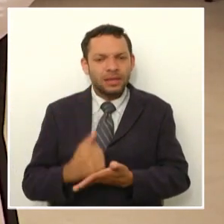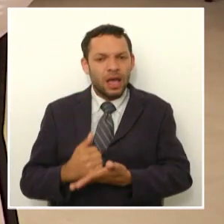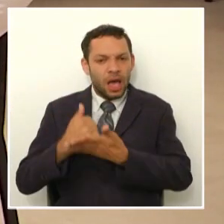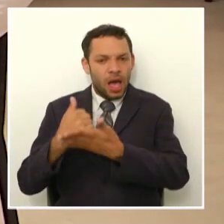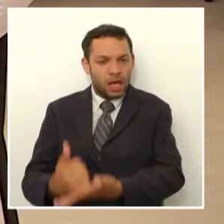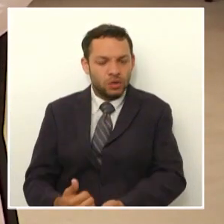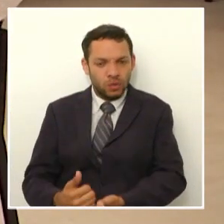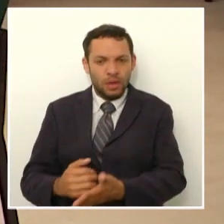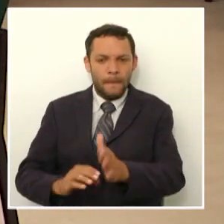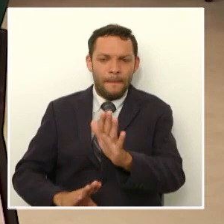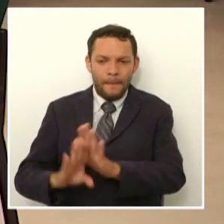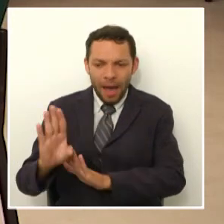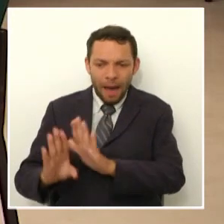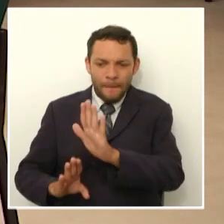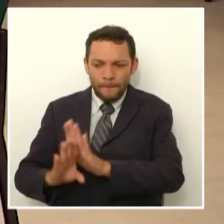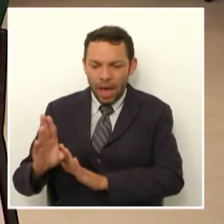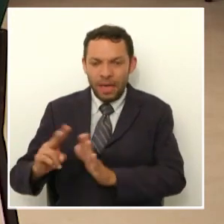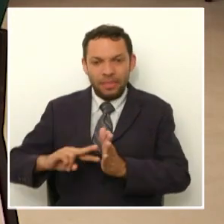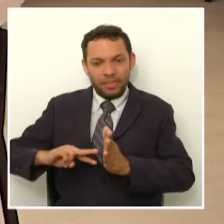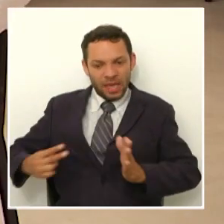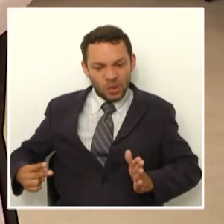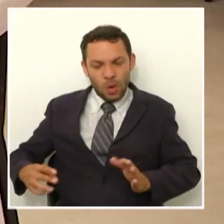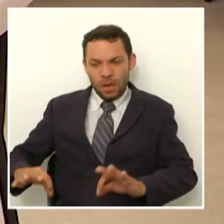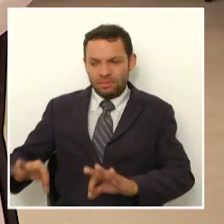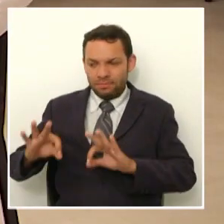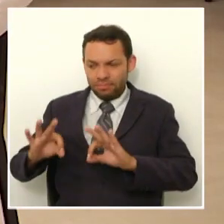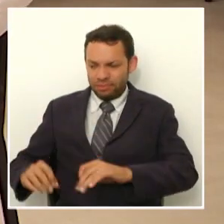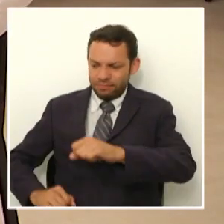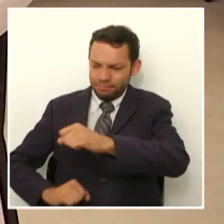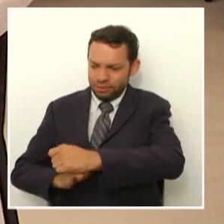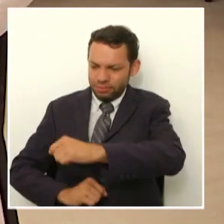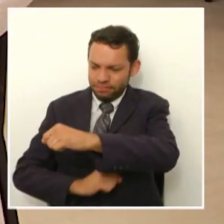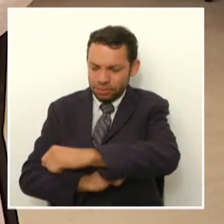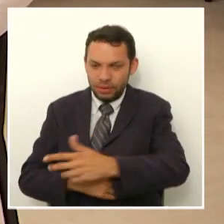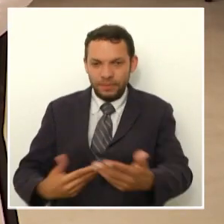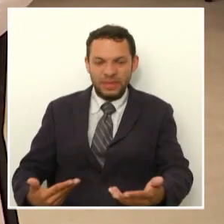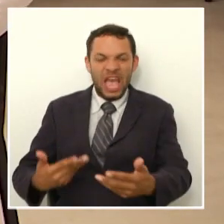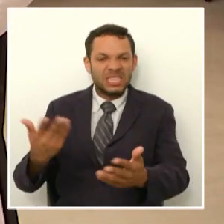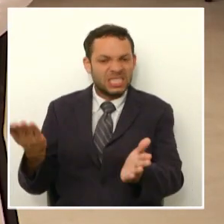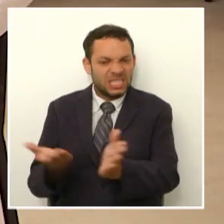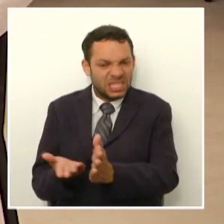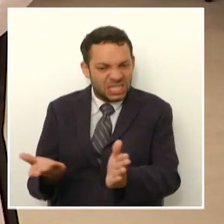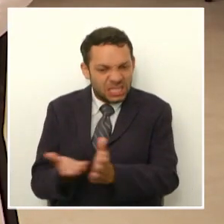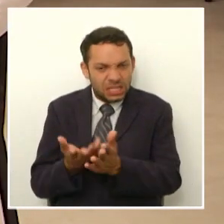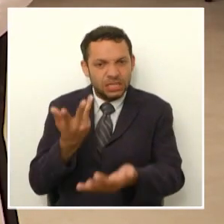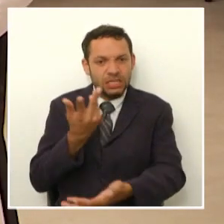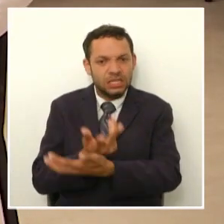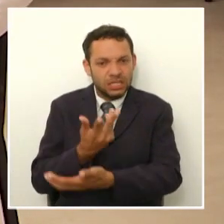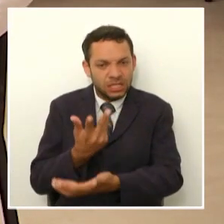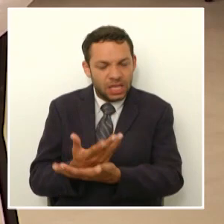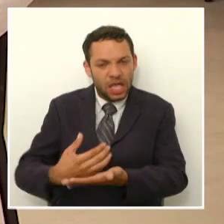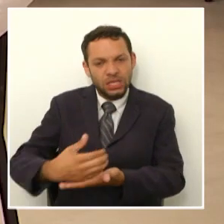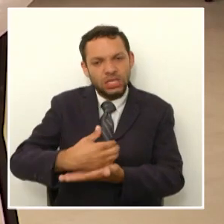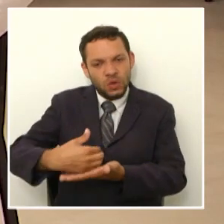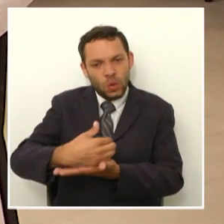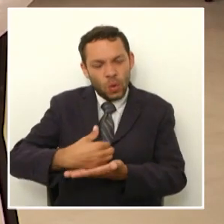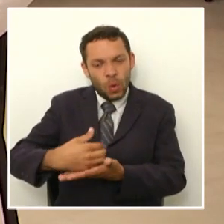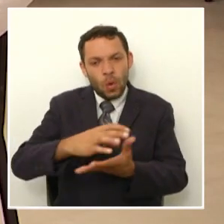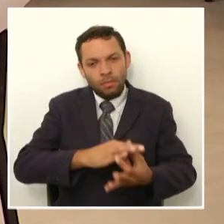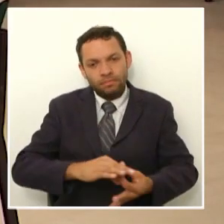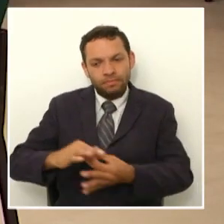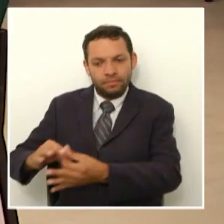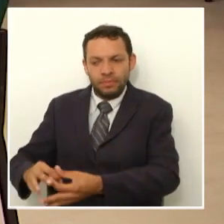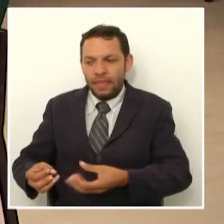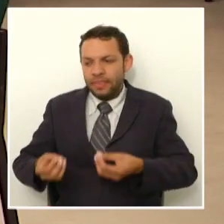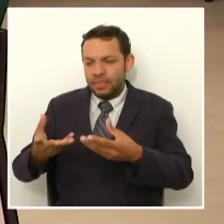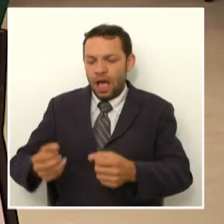tan sofisticados que avanzan de una manera impresionante gracias a la biofísica y la biomédica, les garantiza